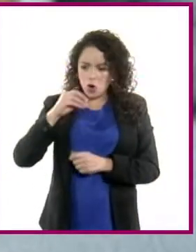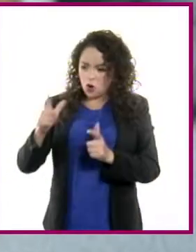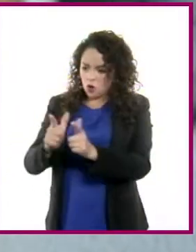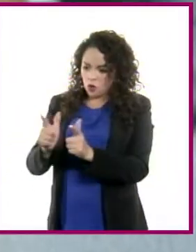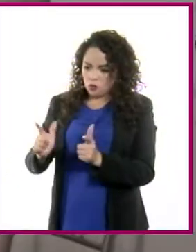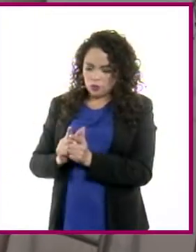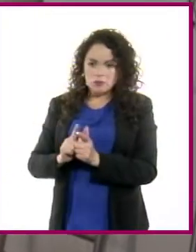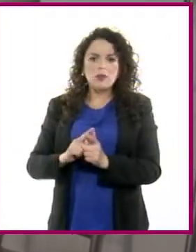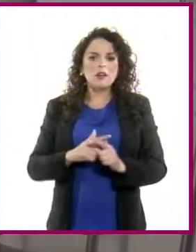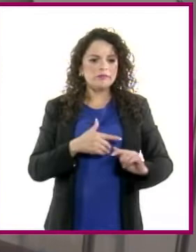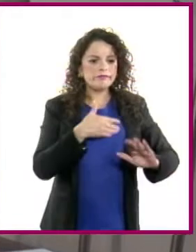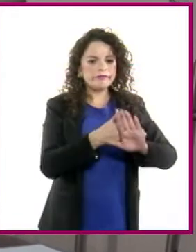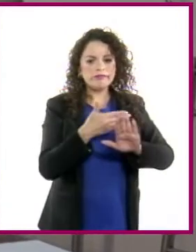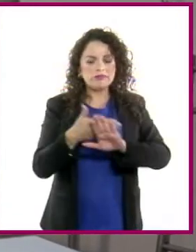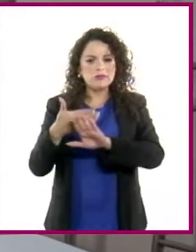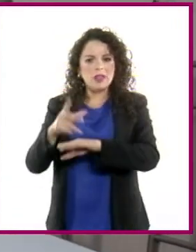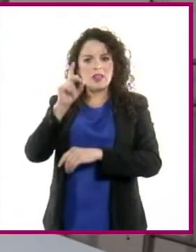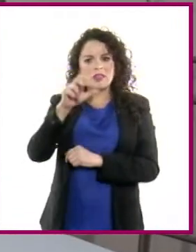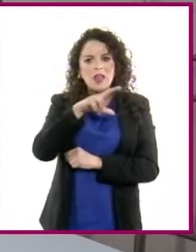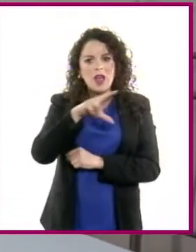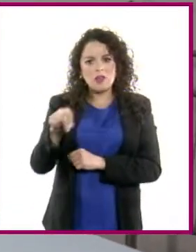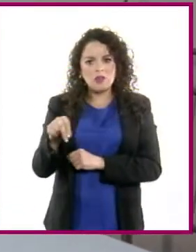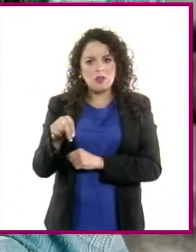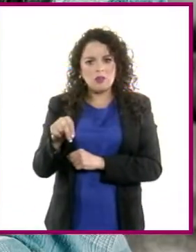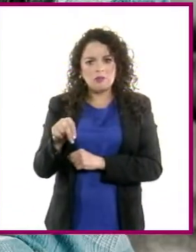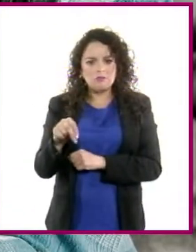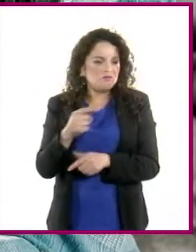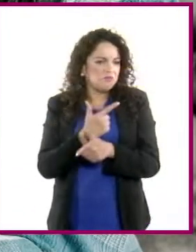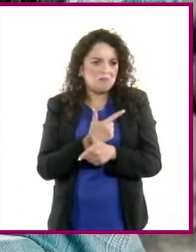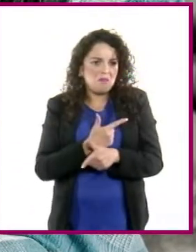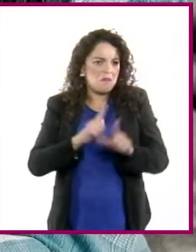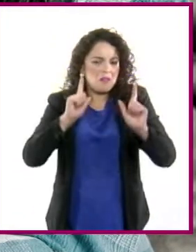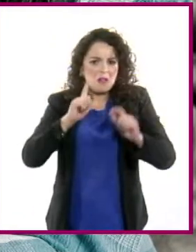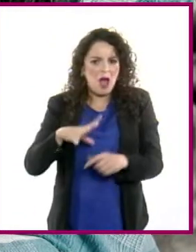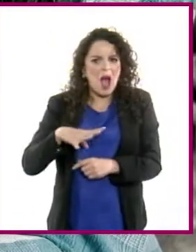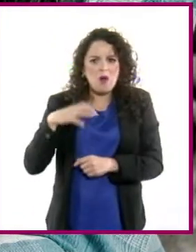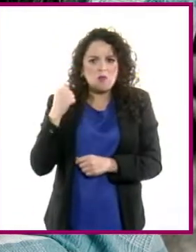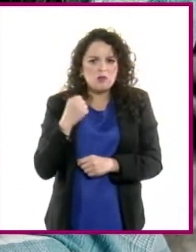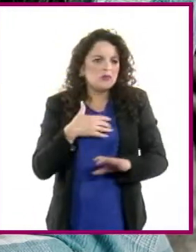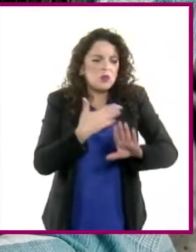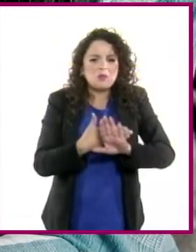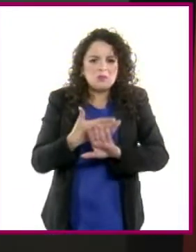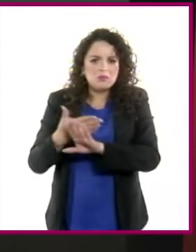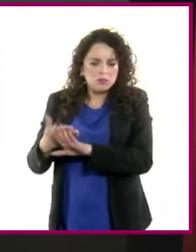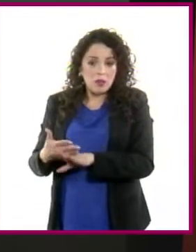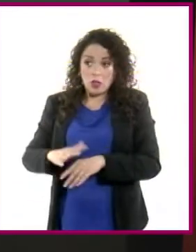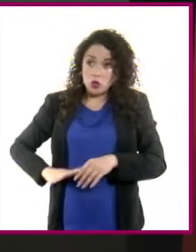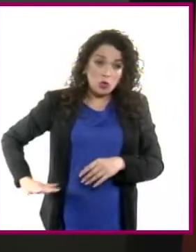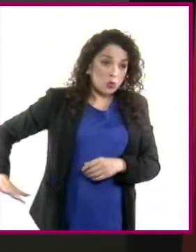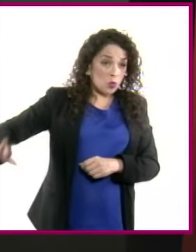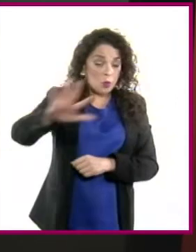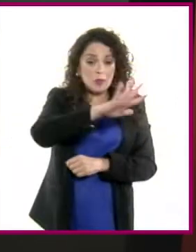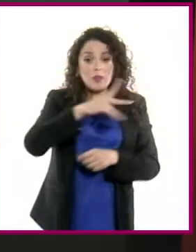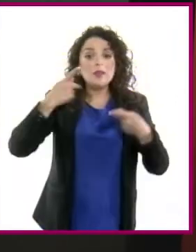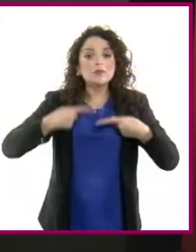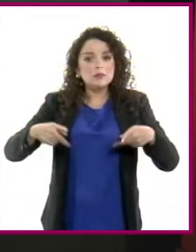de manera deliberada entre ellos. Todos los seres vivos tienen una capacidad mayor o